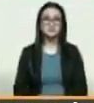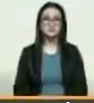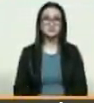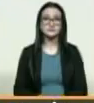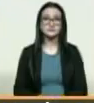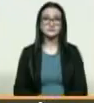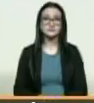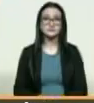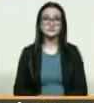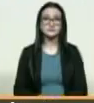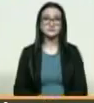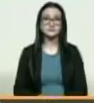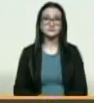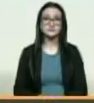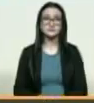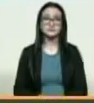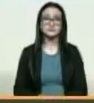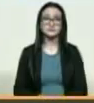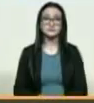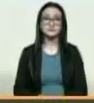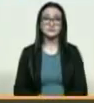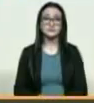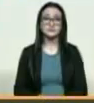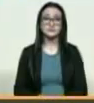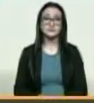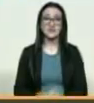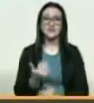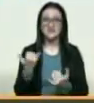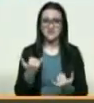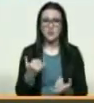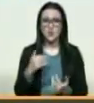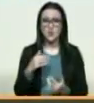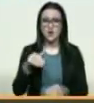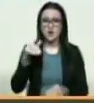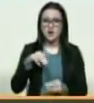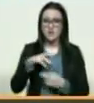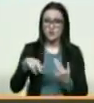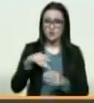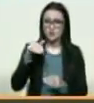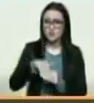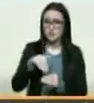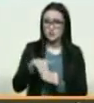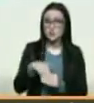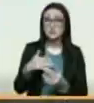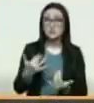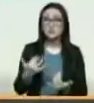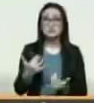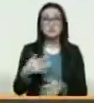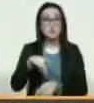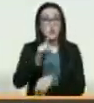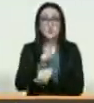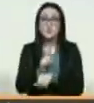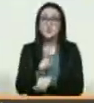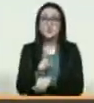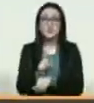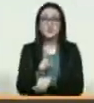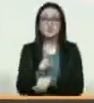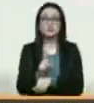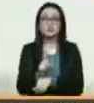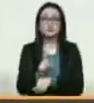Vamos de aquí. Nosotros no vamos a tener problemas con la candidatura revolucionaria. Nosotros tendremos un solo candidato.